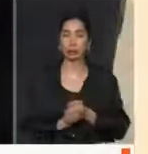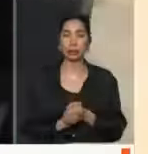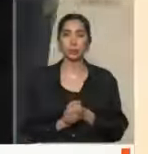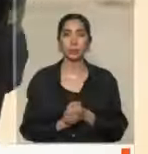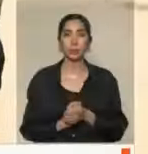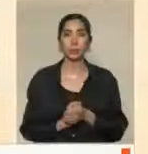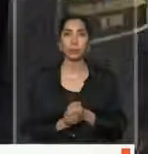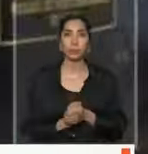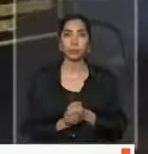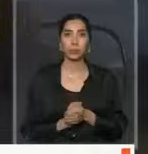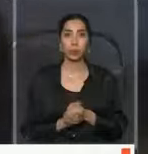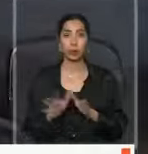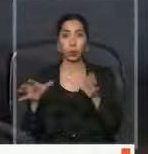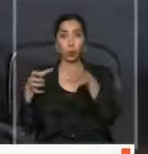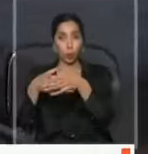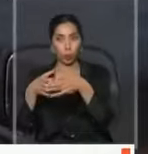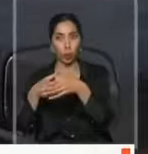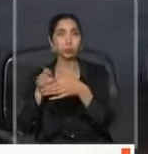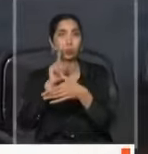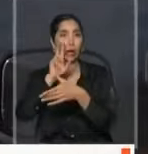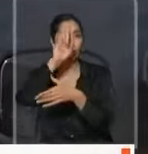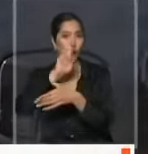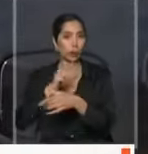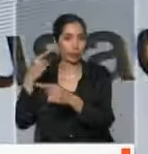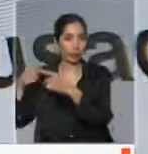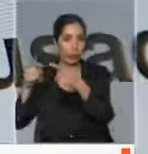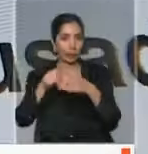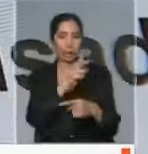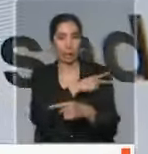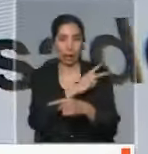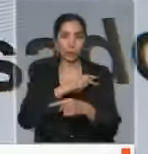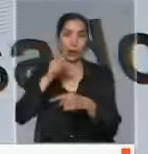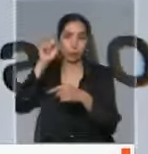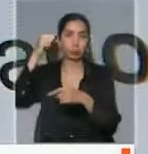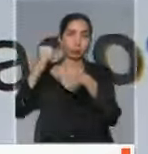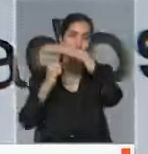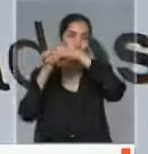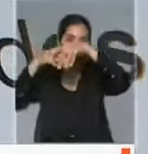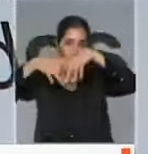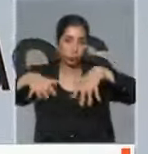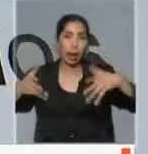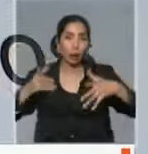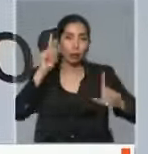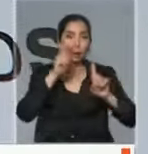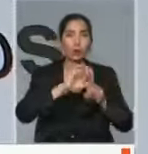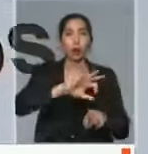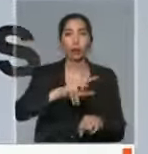estructura con diversos roles para ejecutar un mecanismo inédito para robar automóviles.